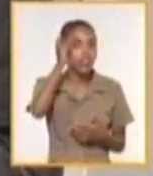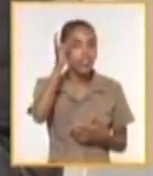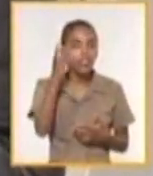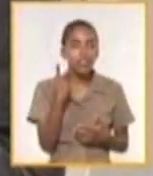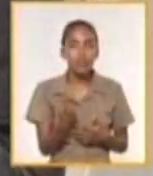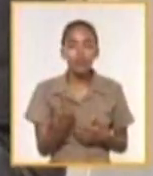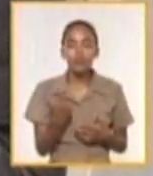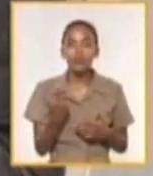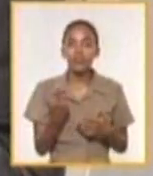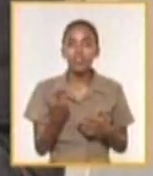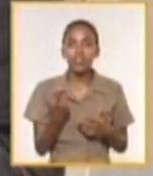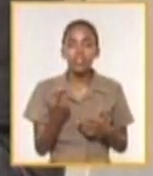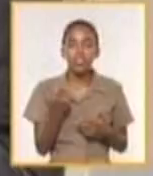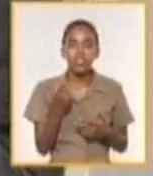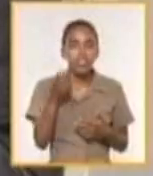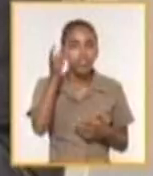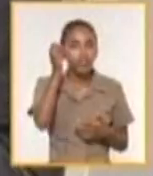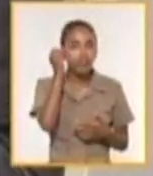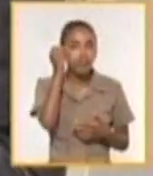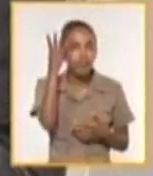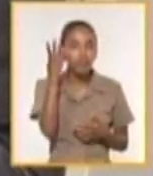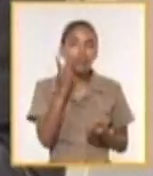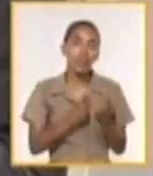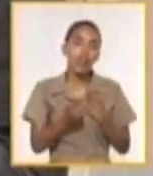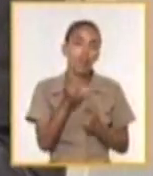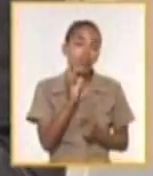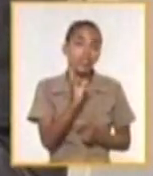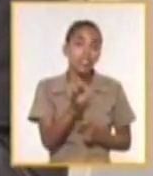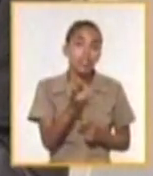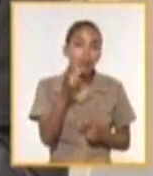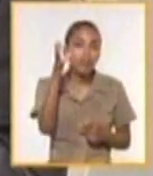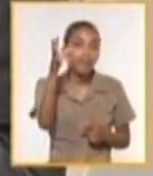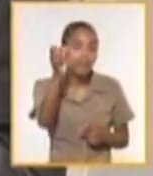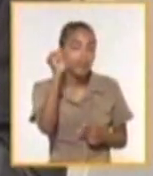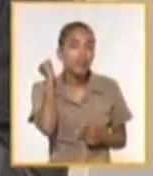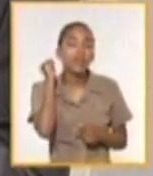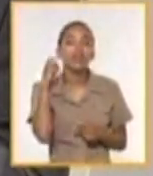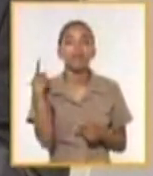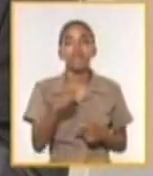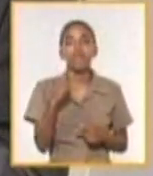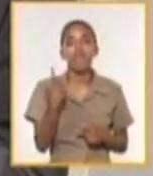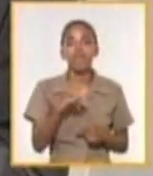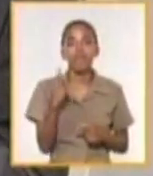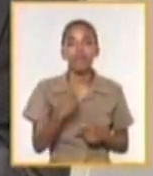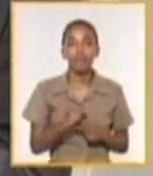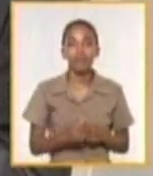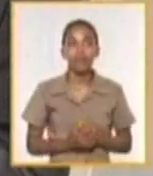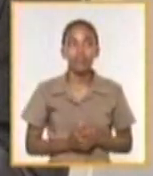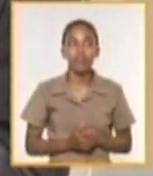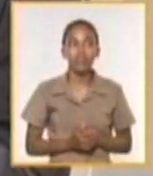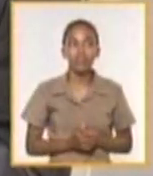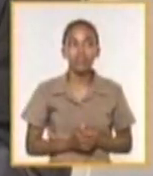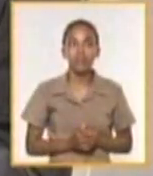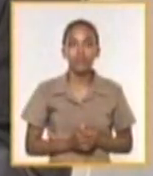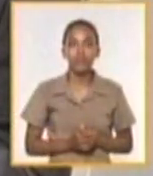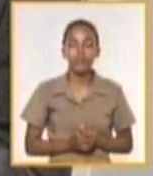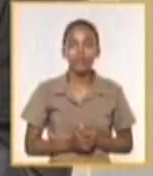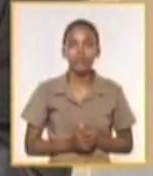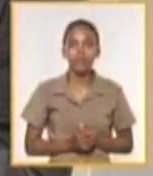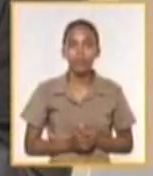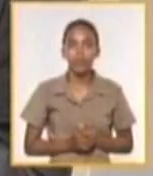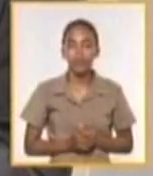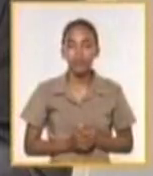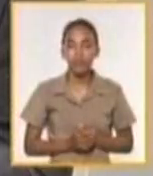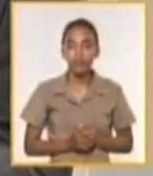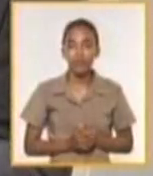en el aire que había que agarrar y poner en práctica, y porque era un hombre que todo el tiempo generaba ese